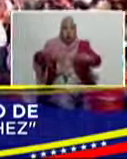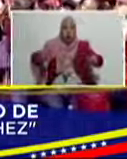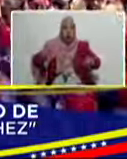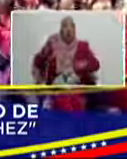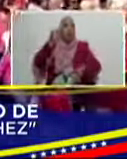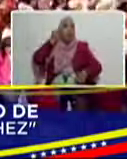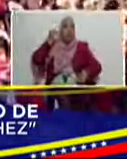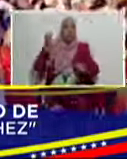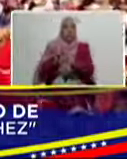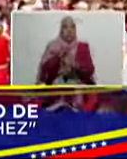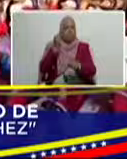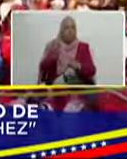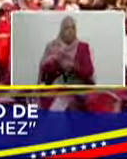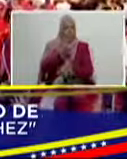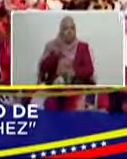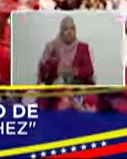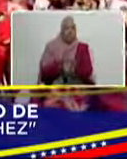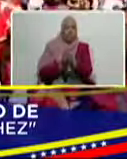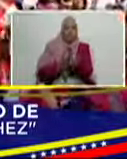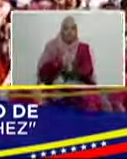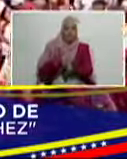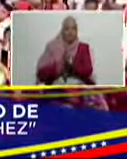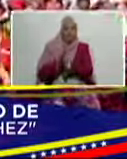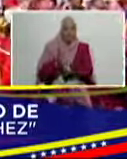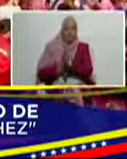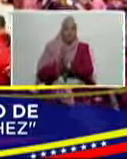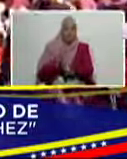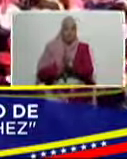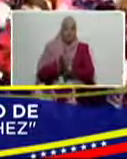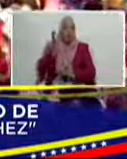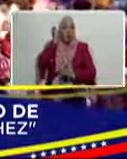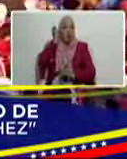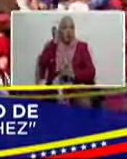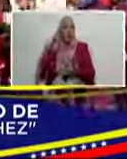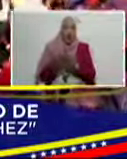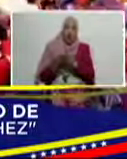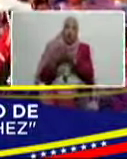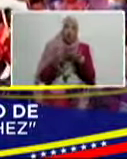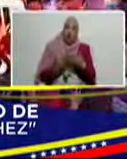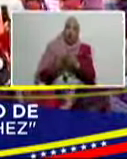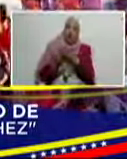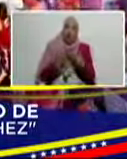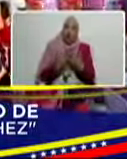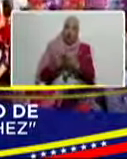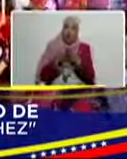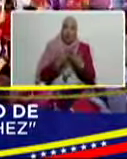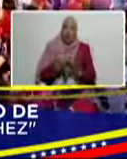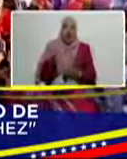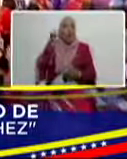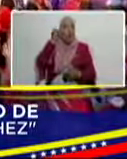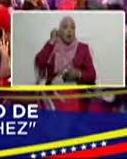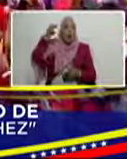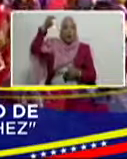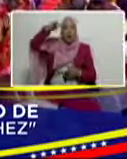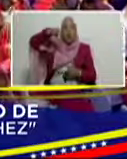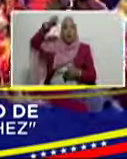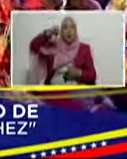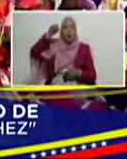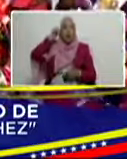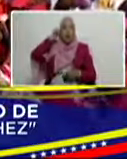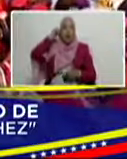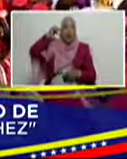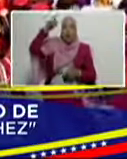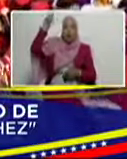trabajadora! A la mujer estudiante, a la mujer maestra, a la mujer